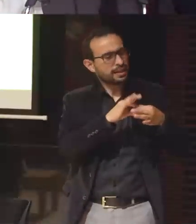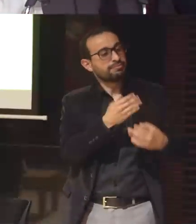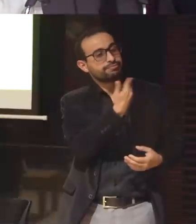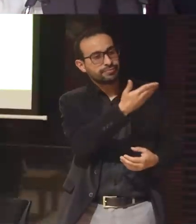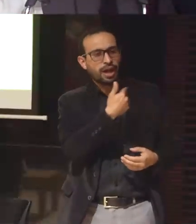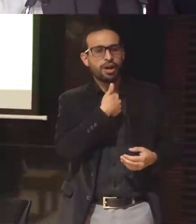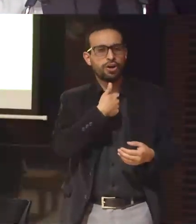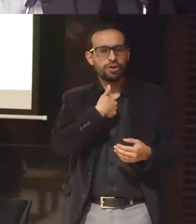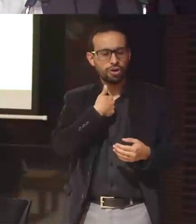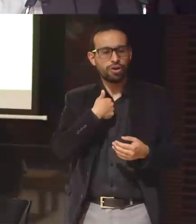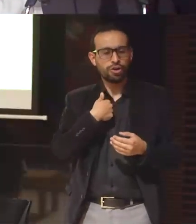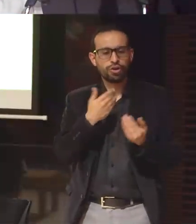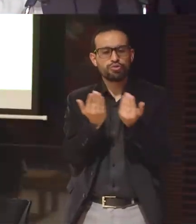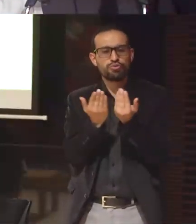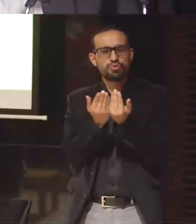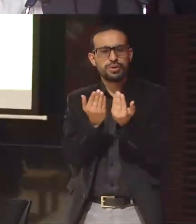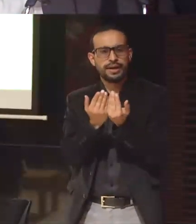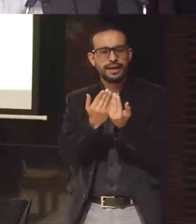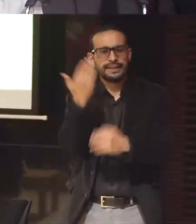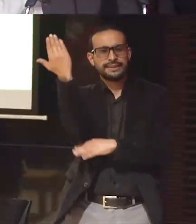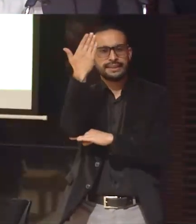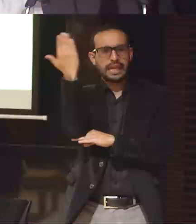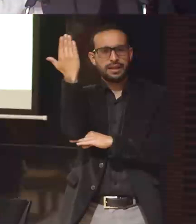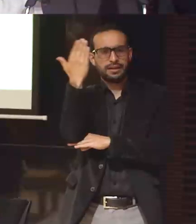estudié cine.